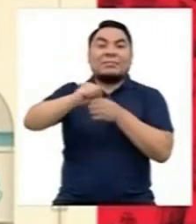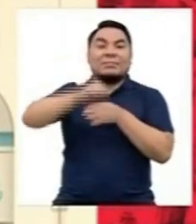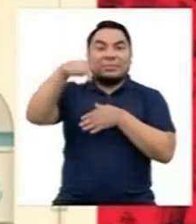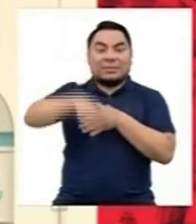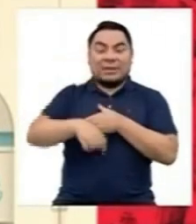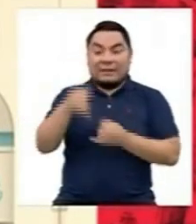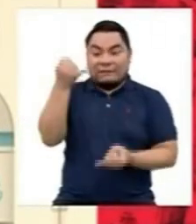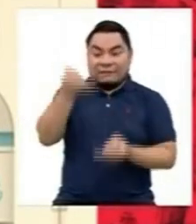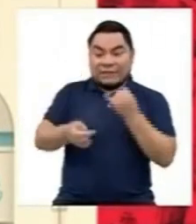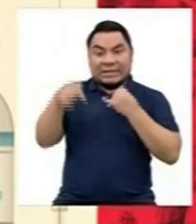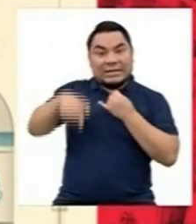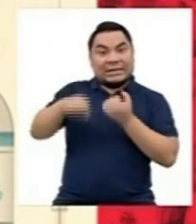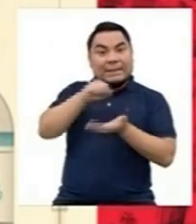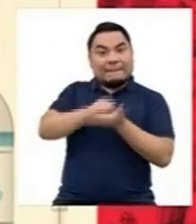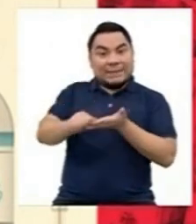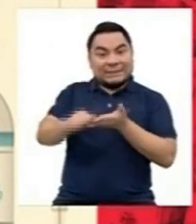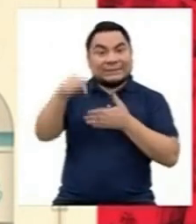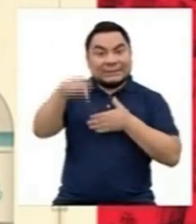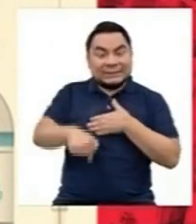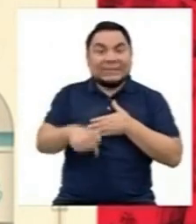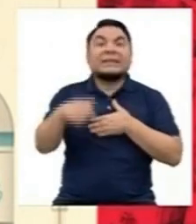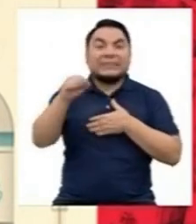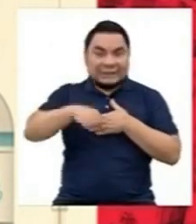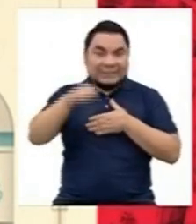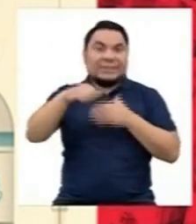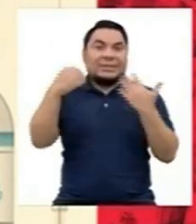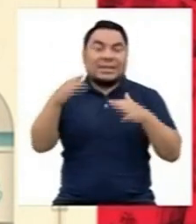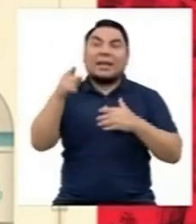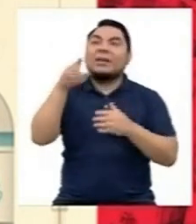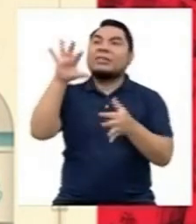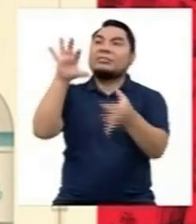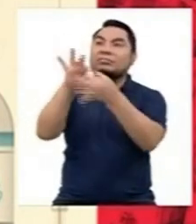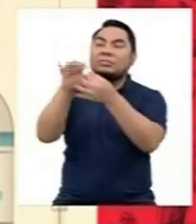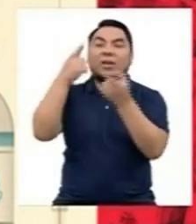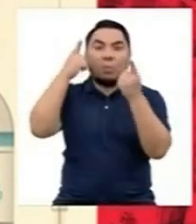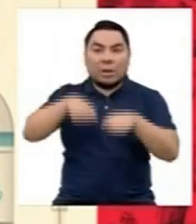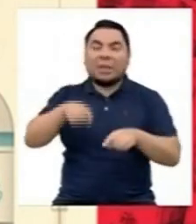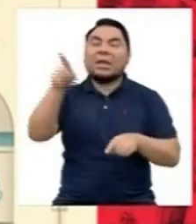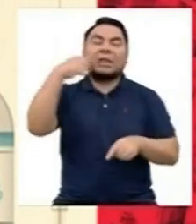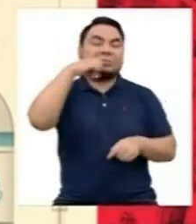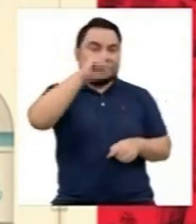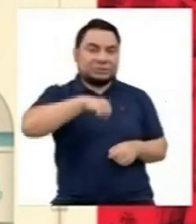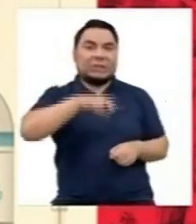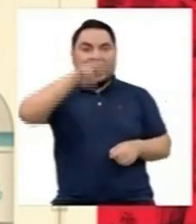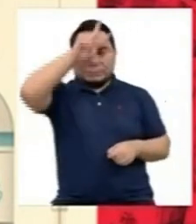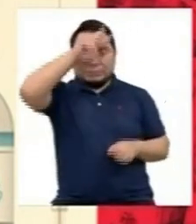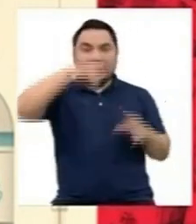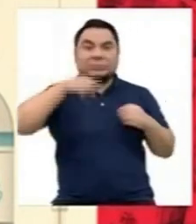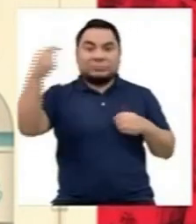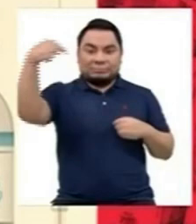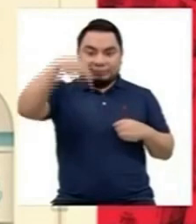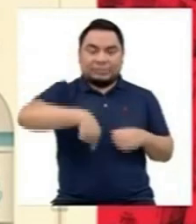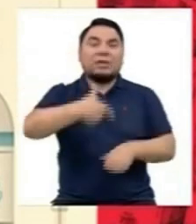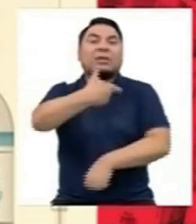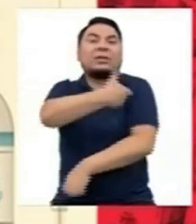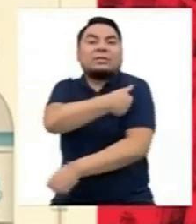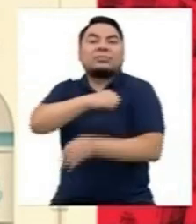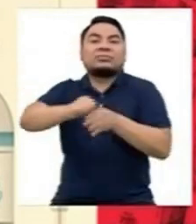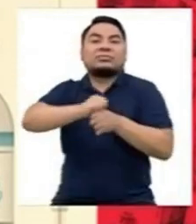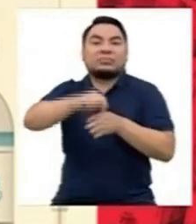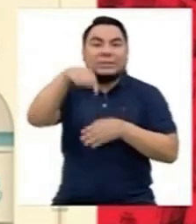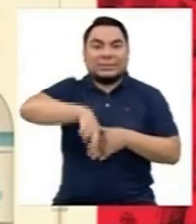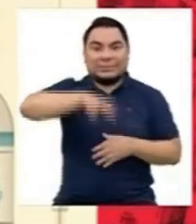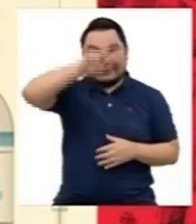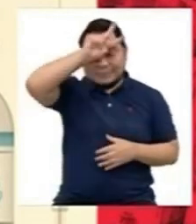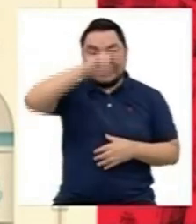septiembre. Y el Imperial College, que posiblemente culmine octubre. Por lo cual, estos tres laboratorios